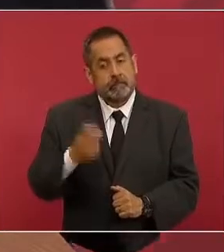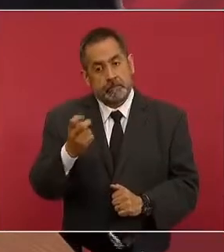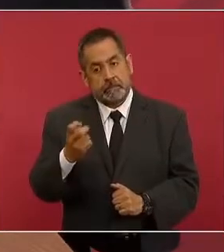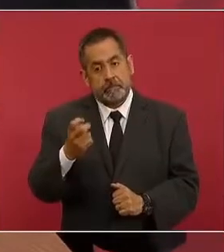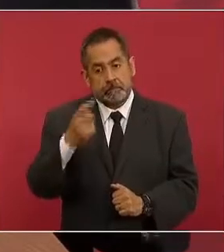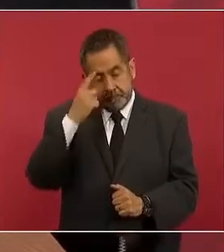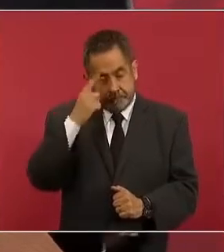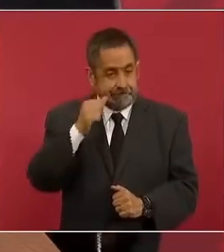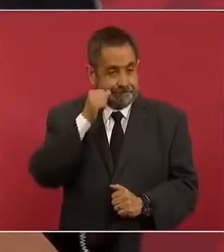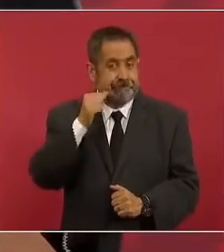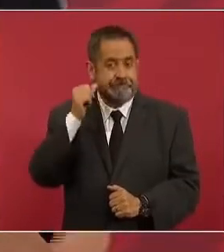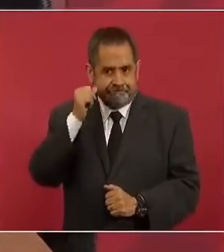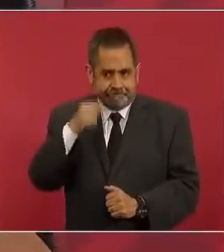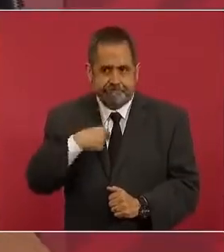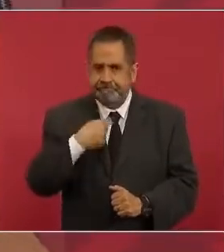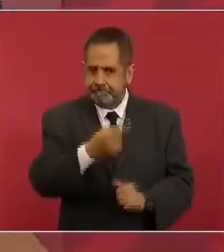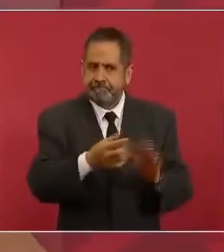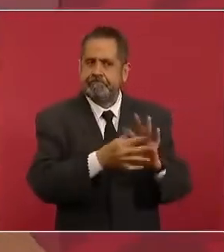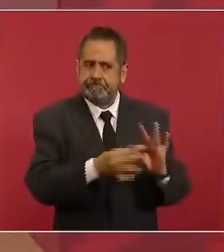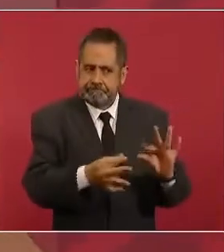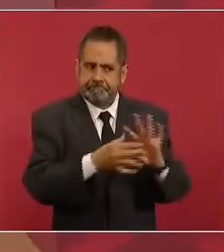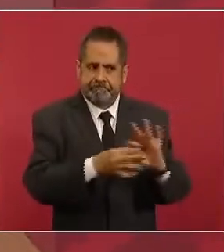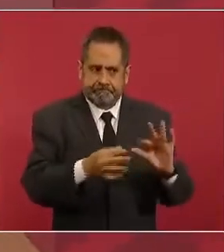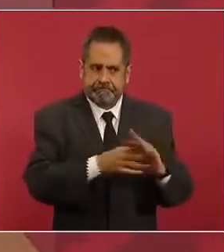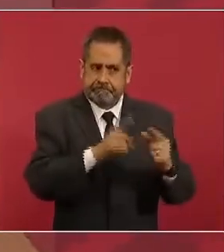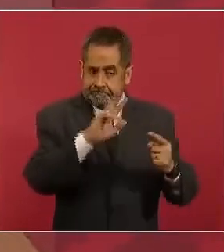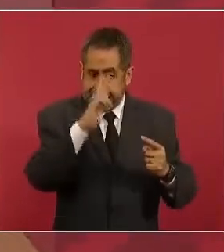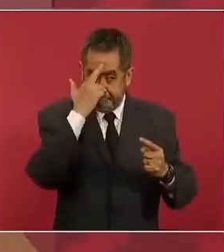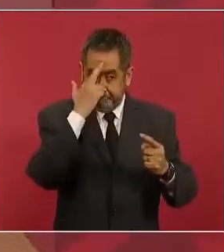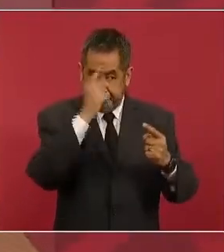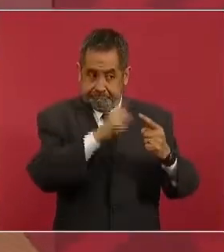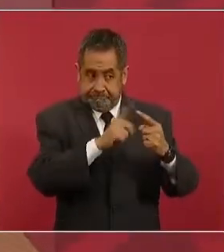Entonces, esto ayer lo recordé.